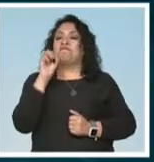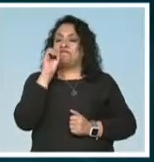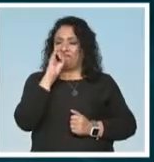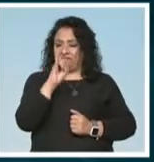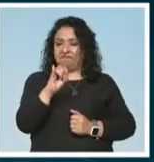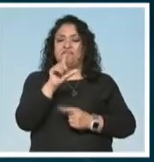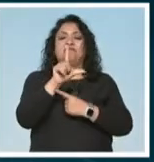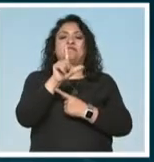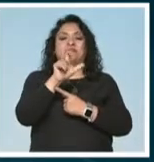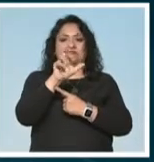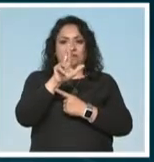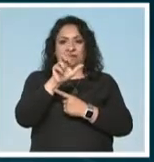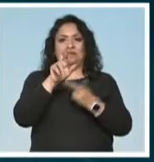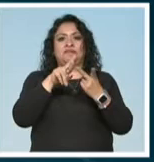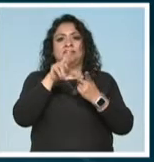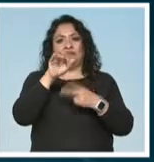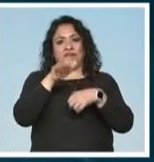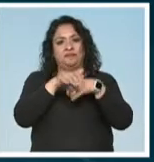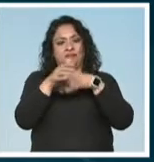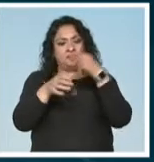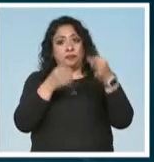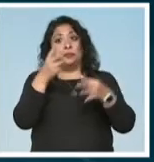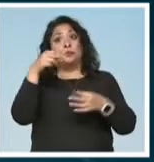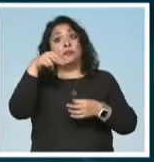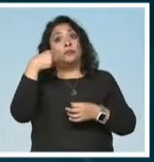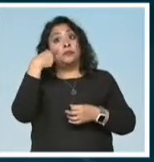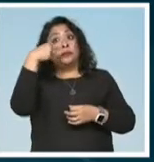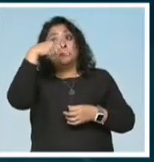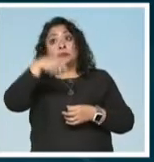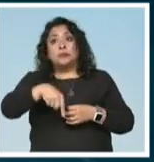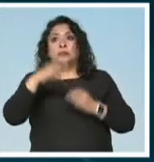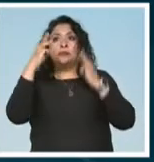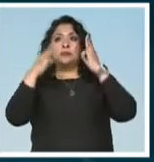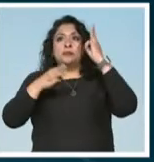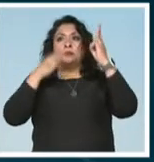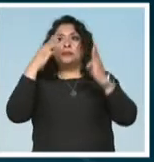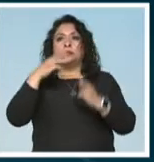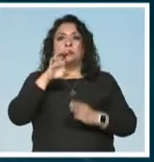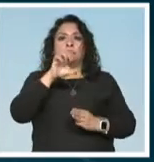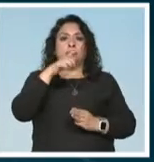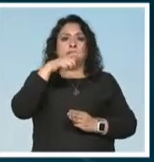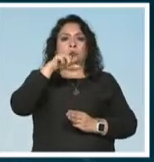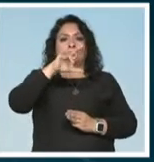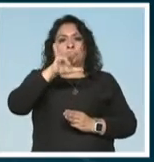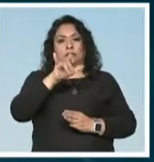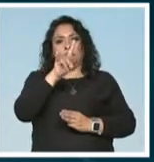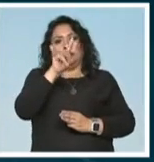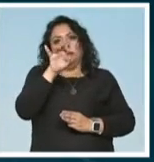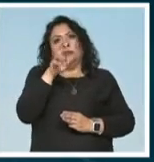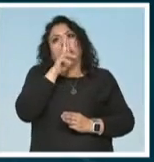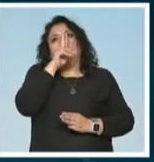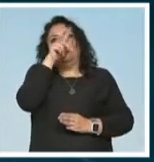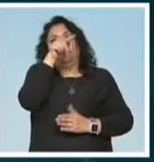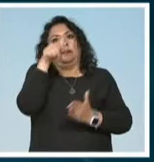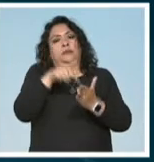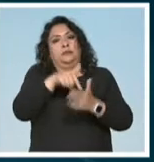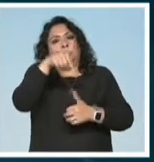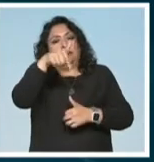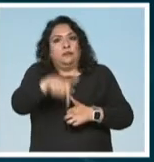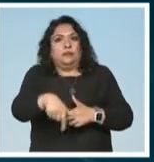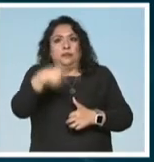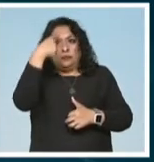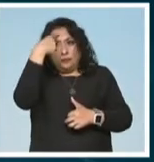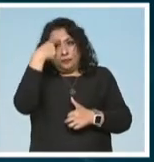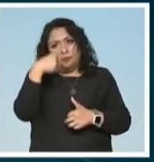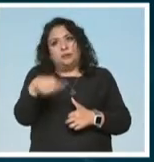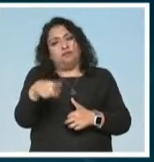Efectivamente, Laura, Rafa, amigos de Noticias 22, nos encontramos en el Museo Iconográfico del Quijote y pues qué mejor sitio para